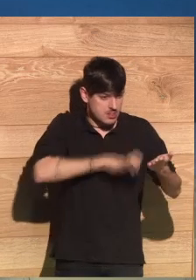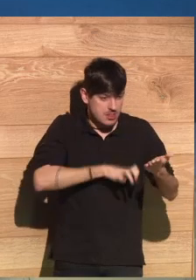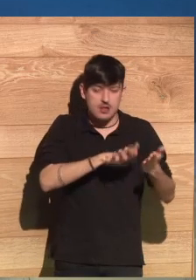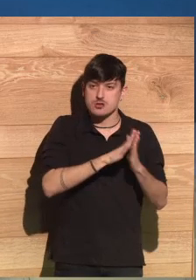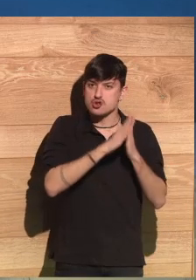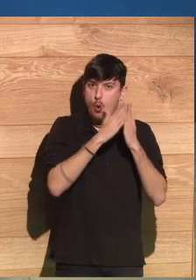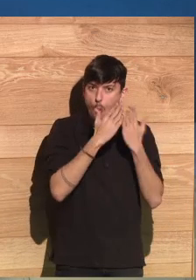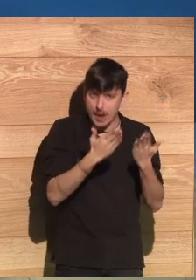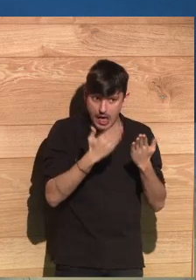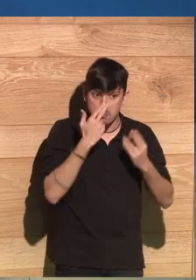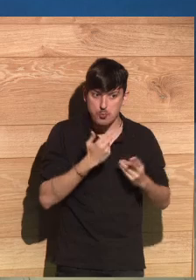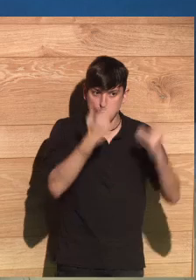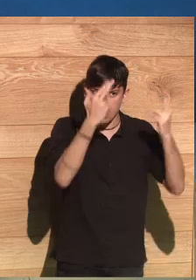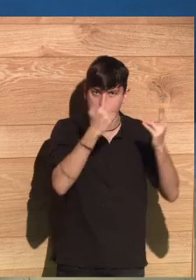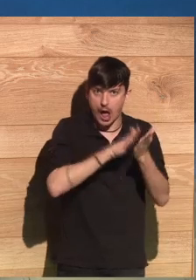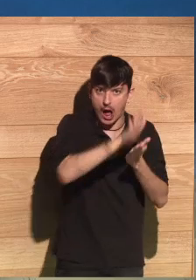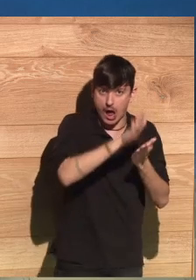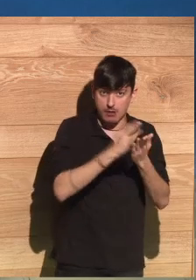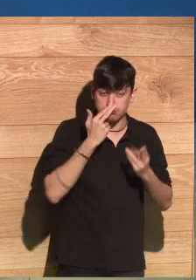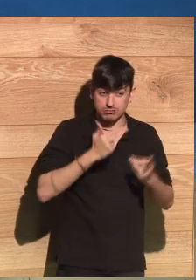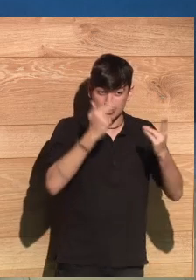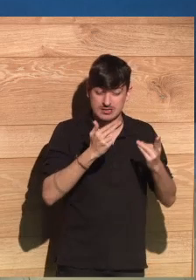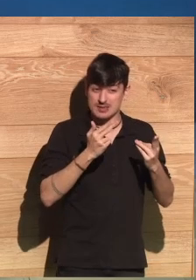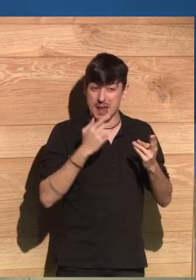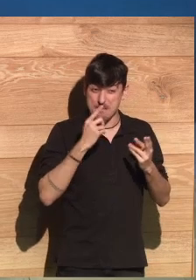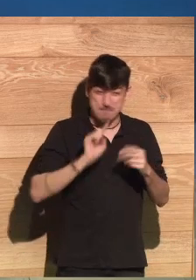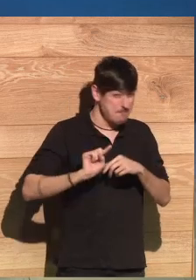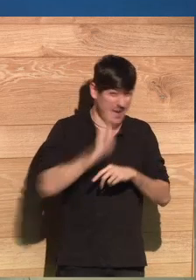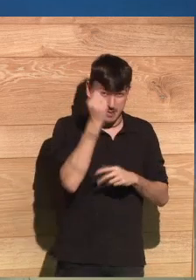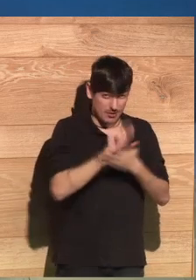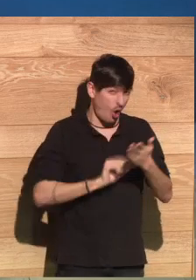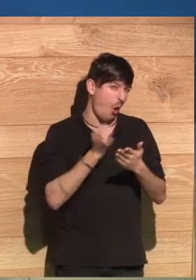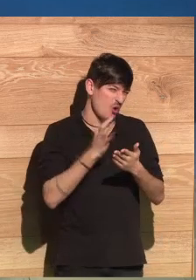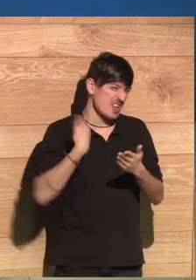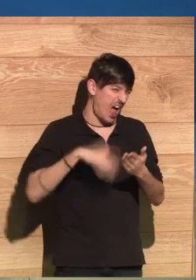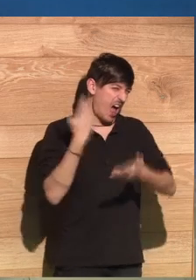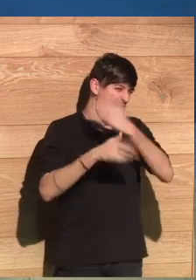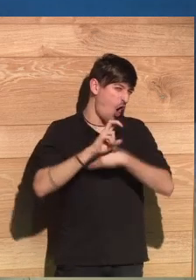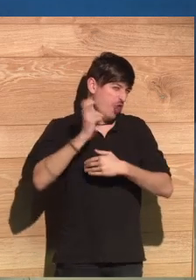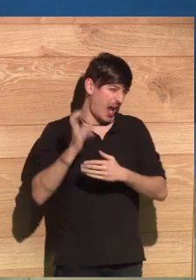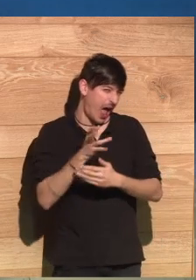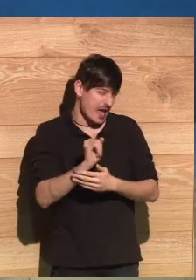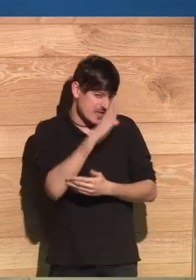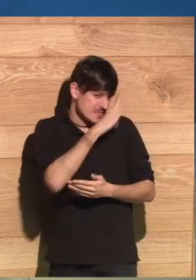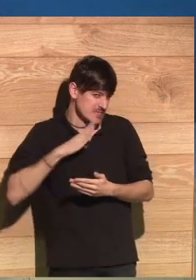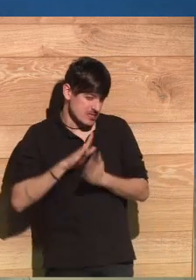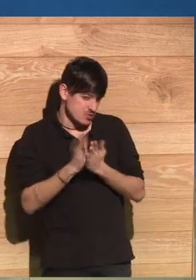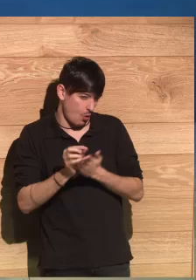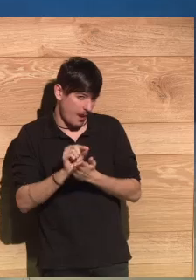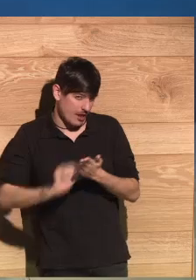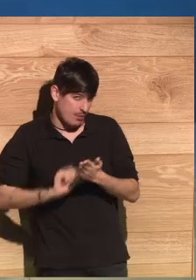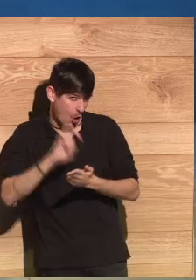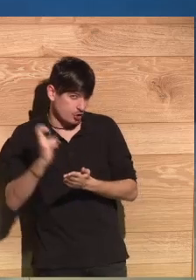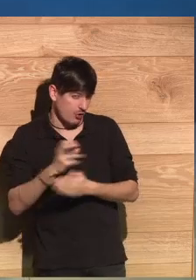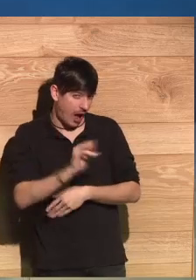primera novela publicada es la primera que has escrito, o si hay alguna por ahí escondida en algún lado. Yo creo que